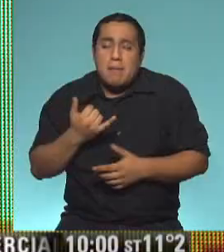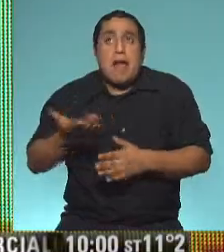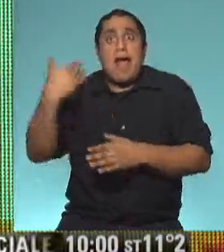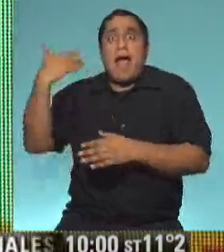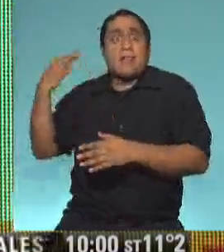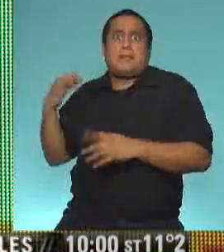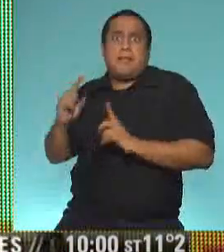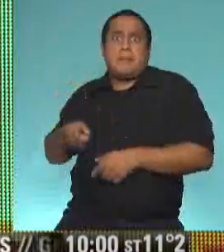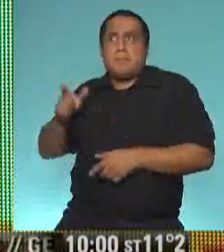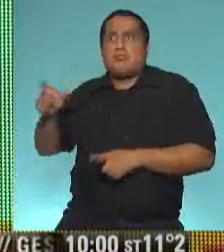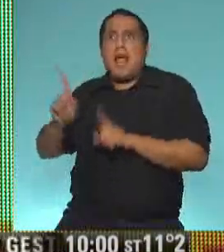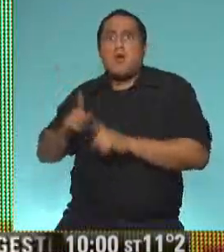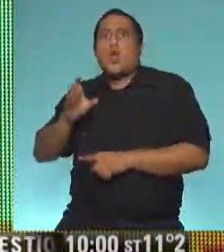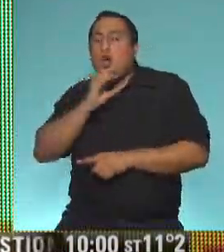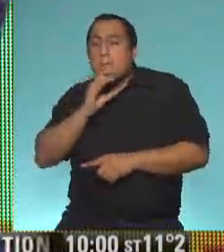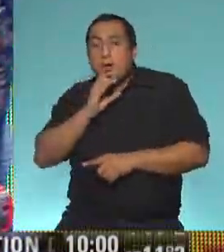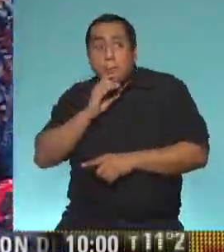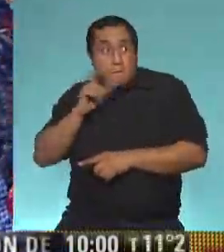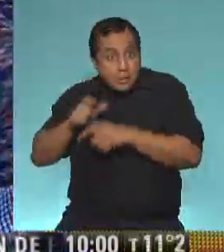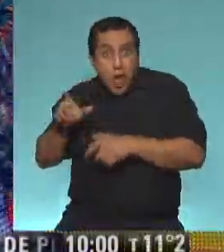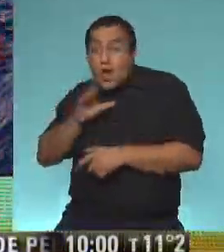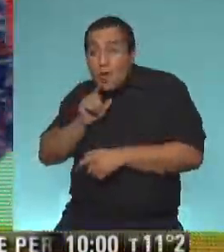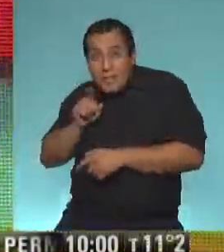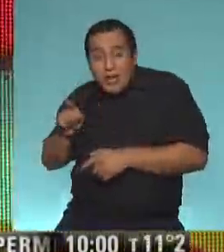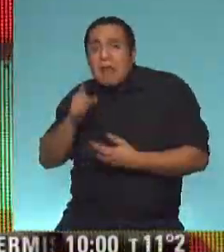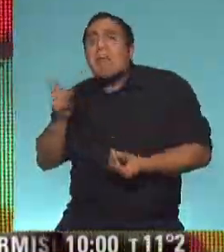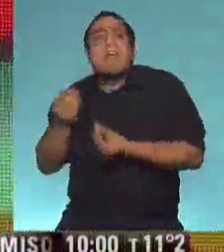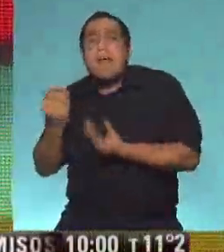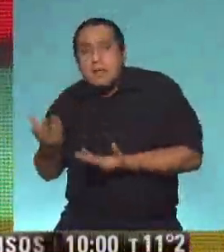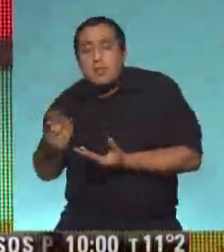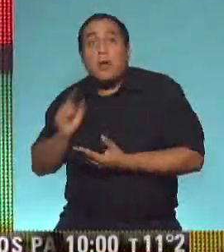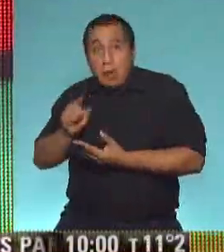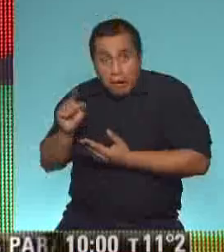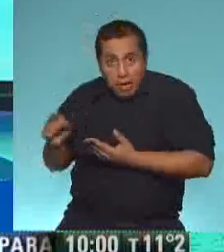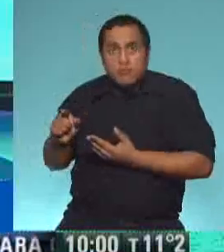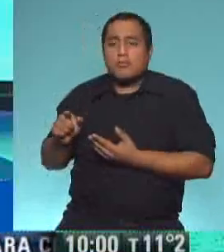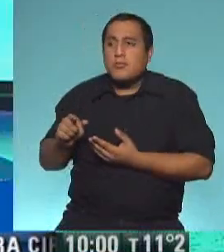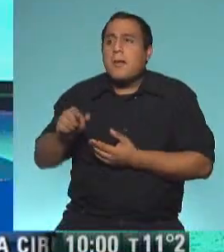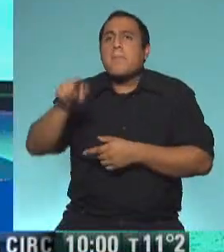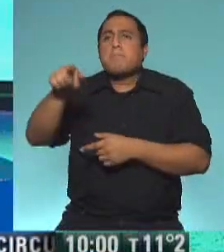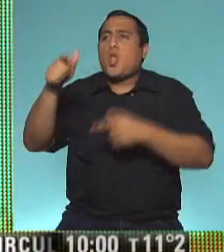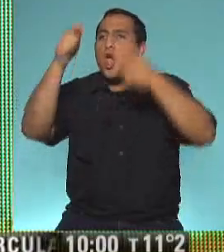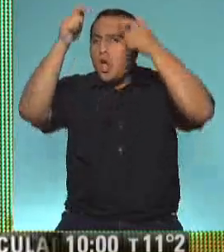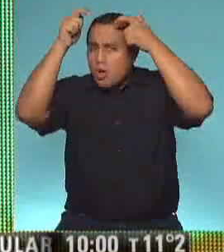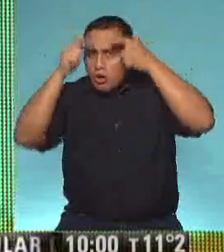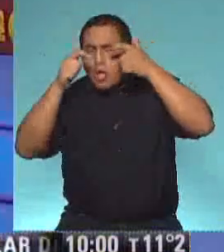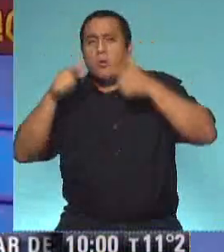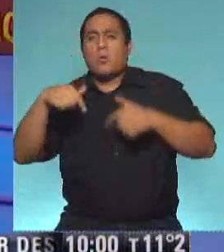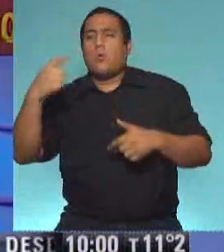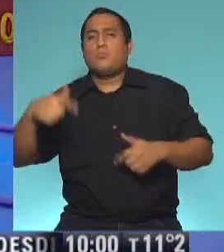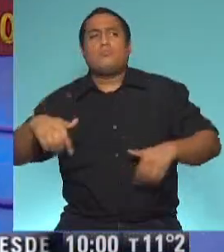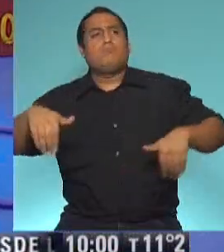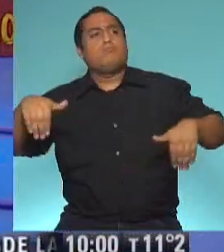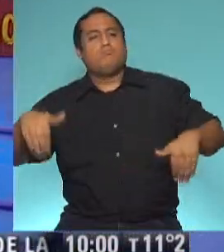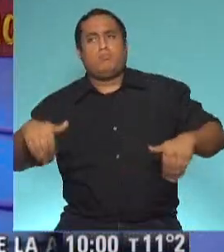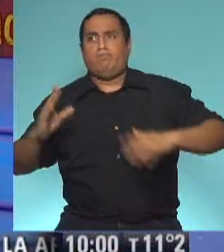estos personajes graciosos lo que hacían eran entretener a los reyes y al resto de la corte. Pero no